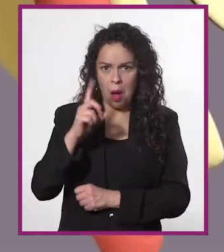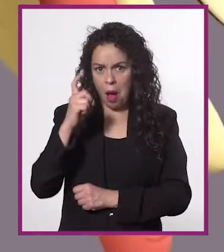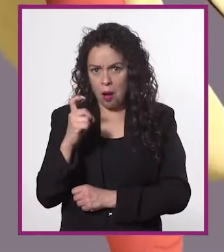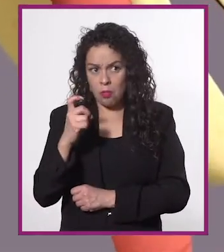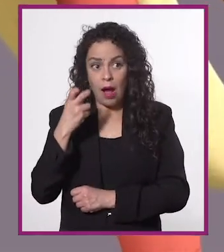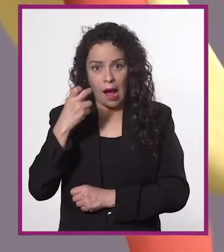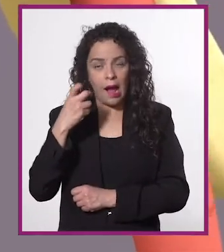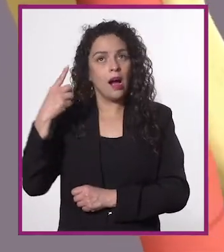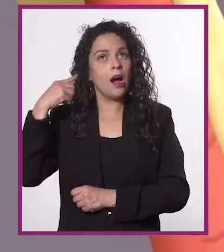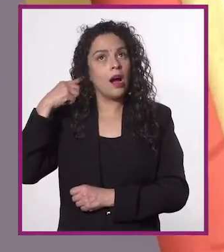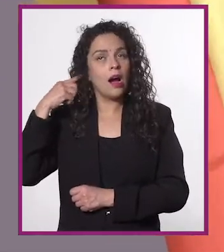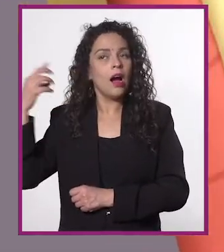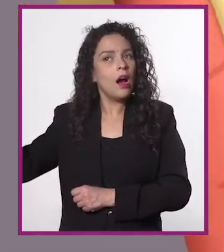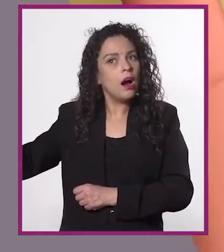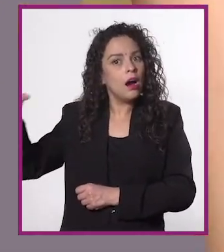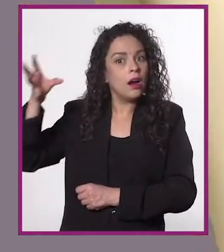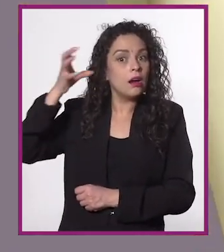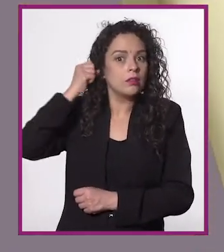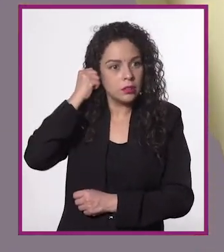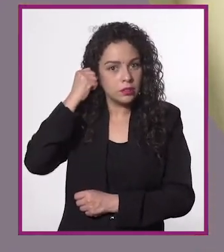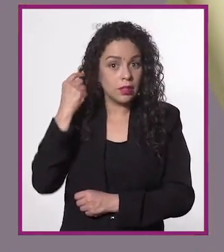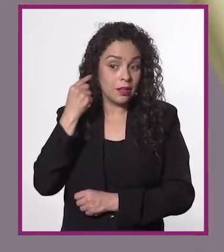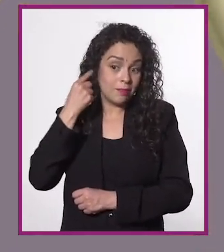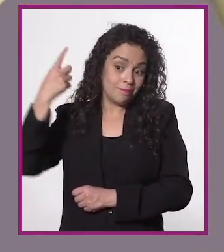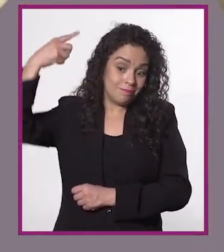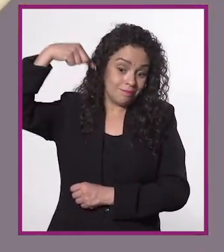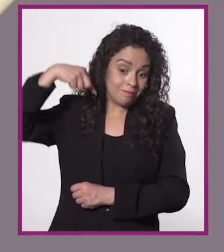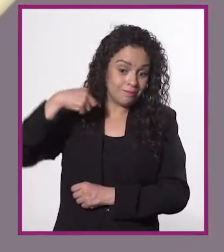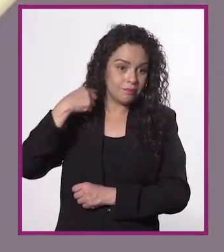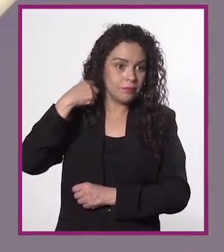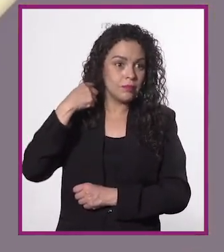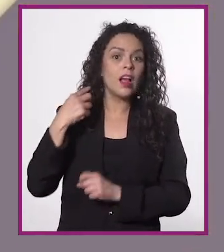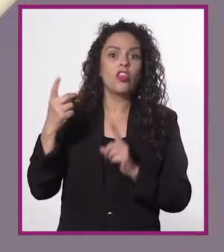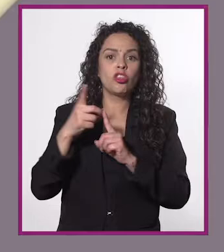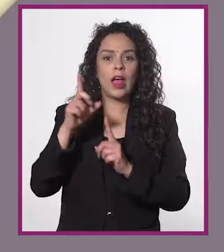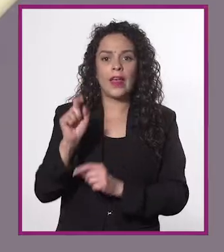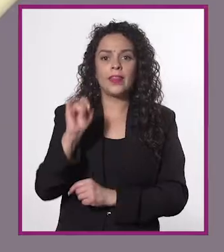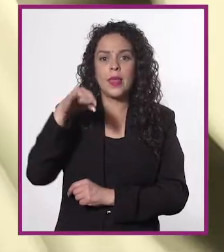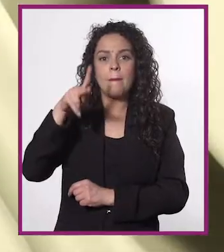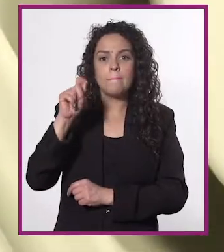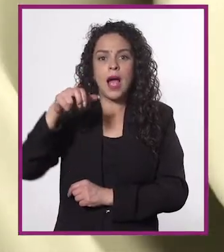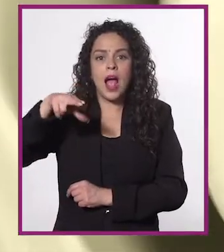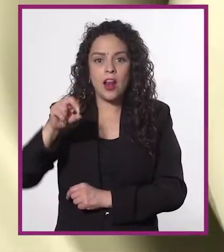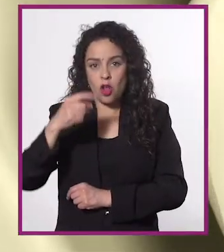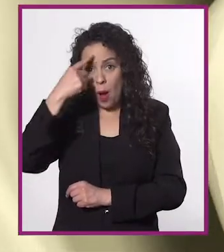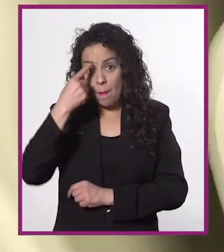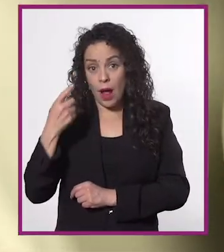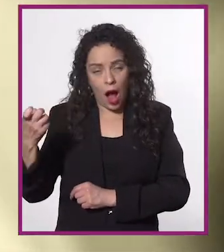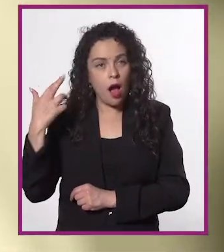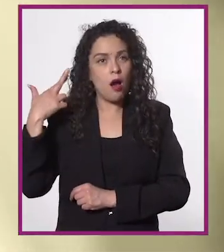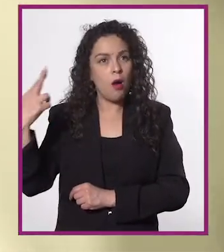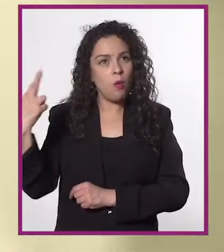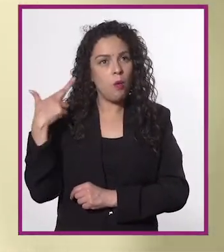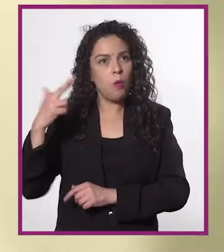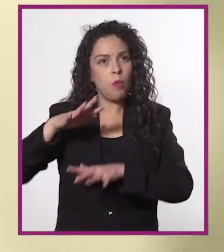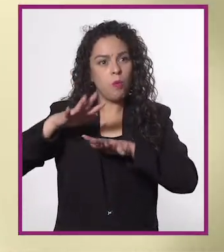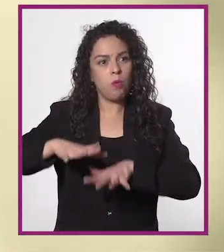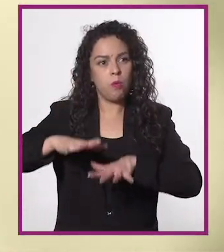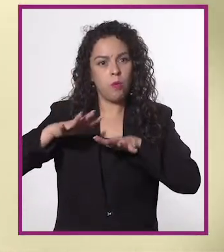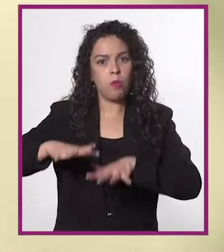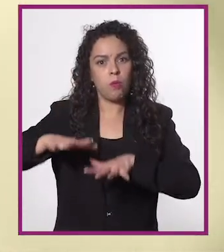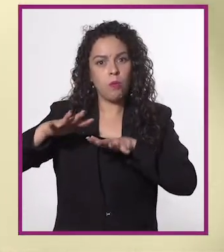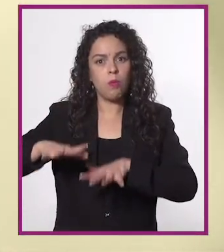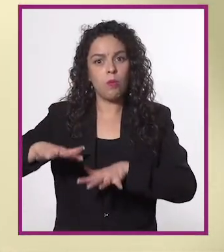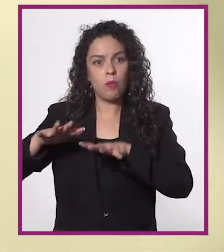hasta que son captadas por nuestro oído externo. Viajan por el conducto auditivo hasta llegar al tímpano. provocando que éste vibre